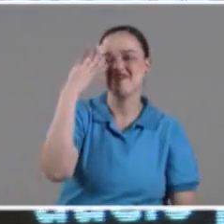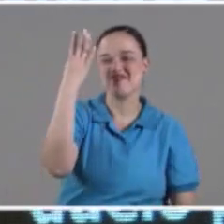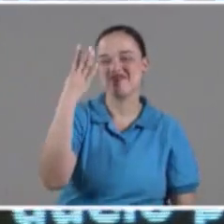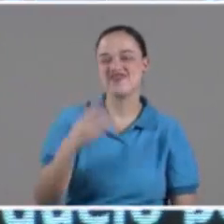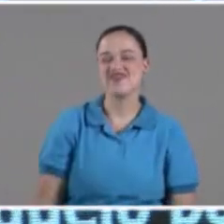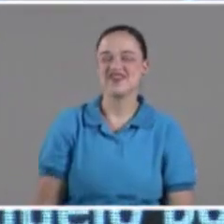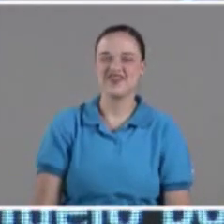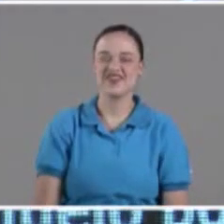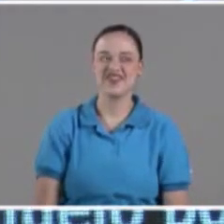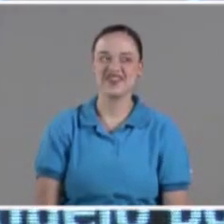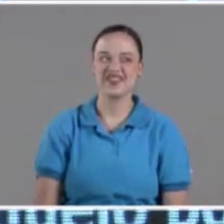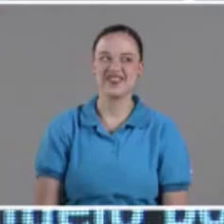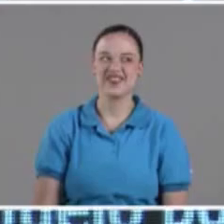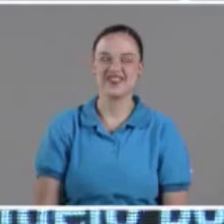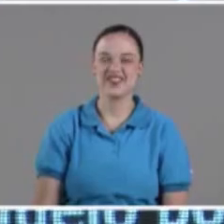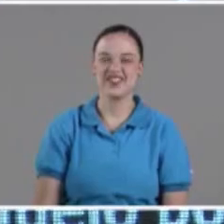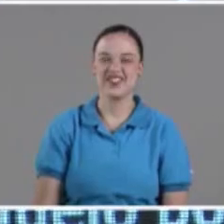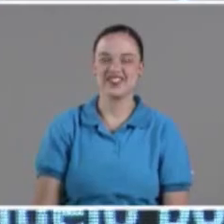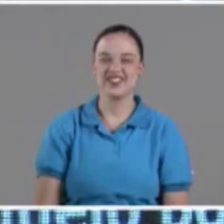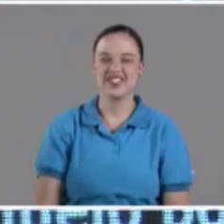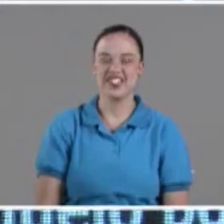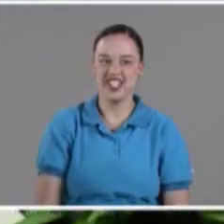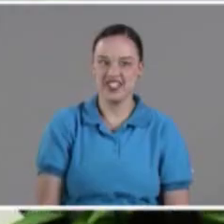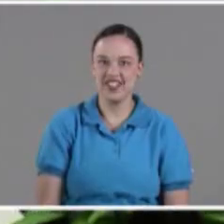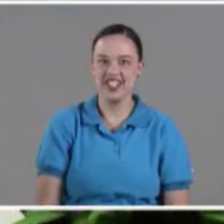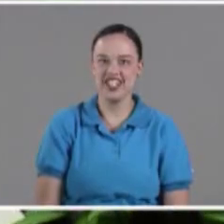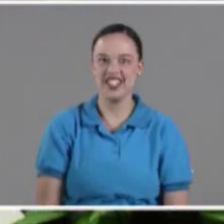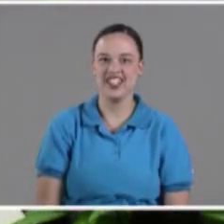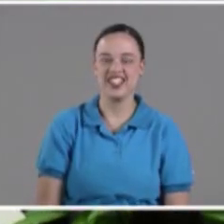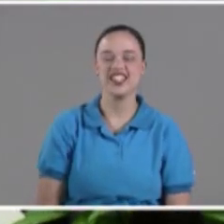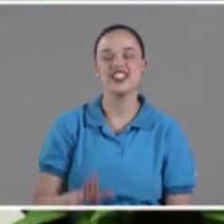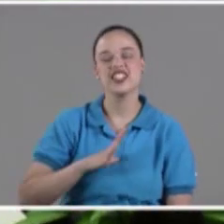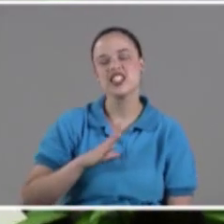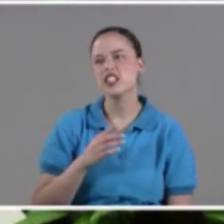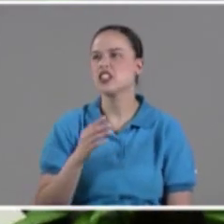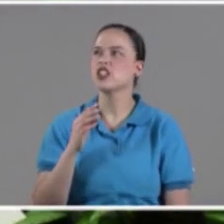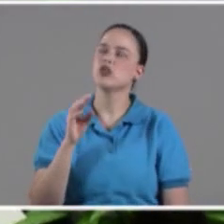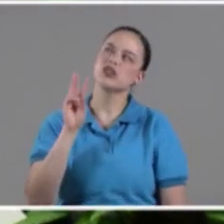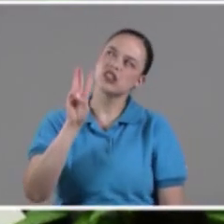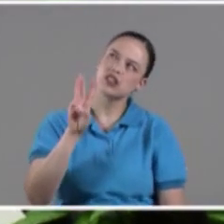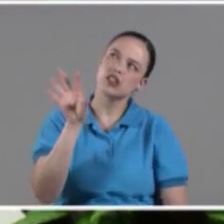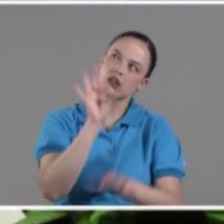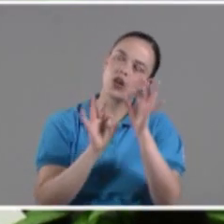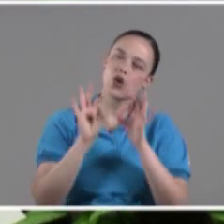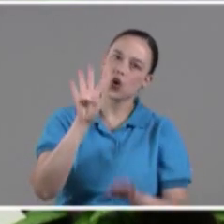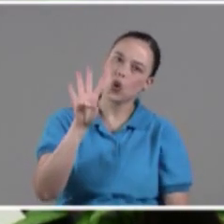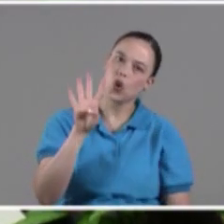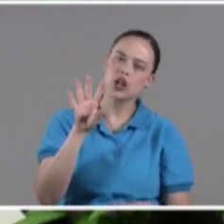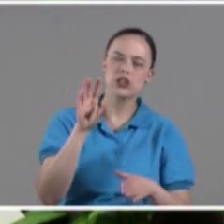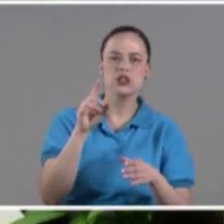los hermanos tiene un tercer elemento un cuarto elemento